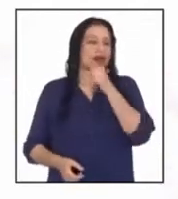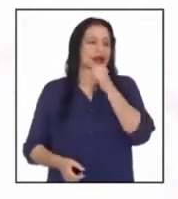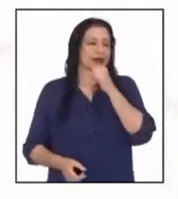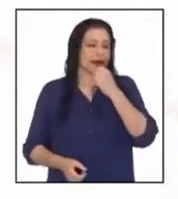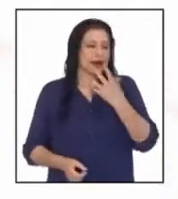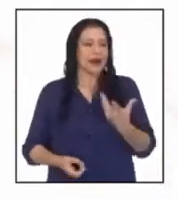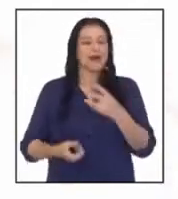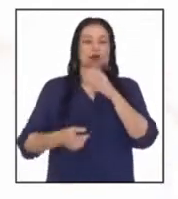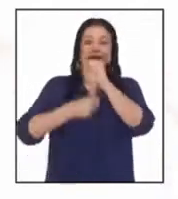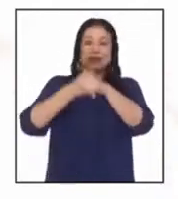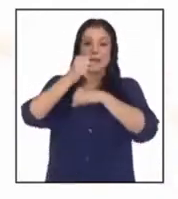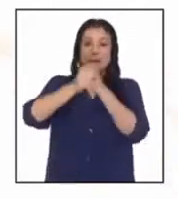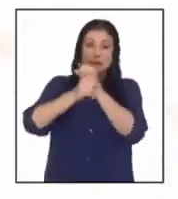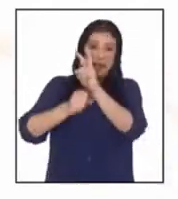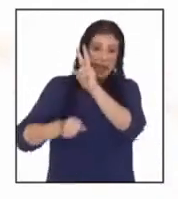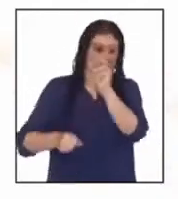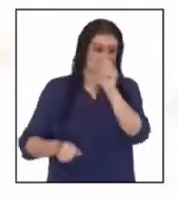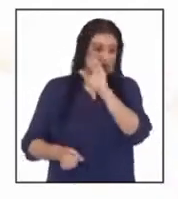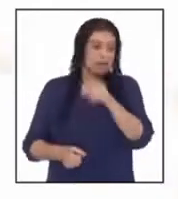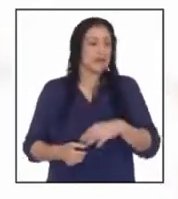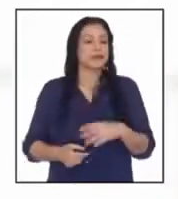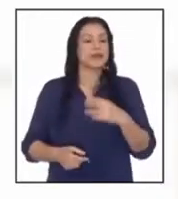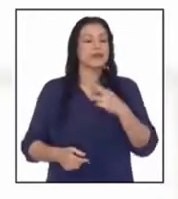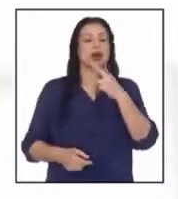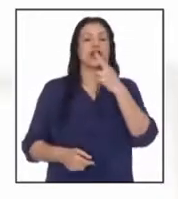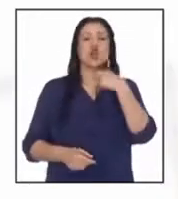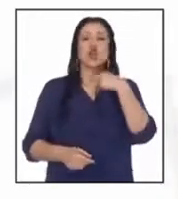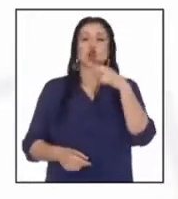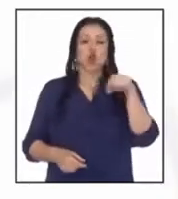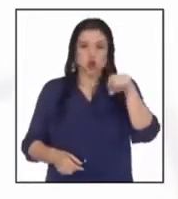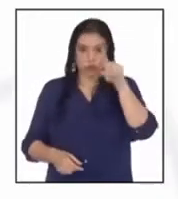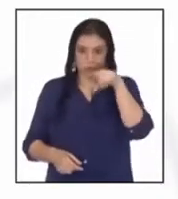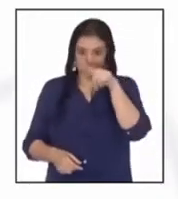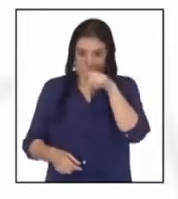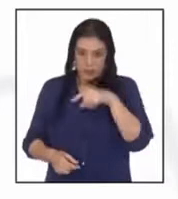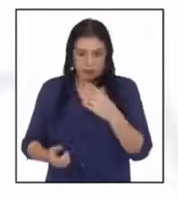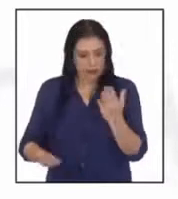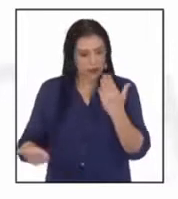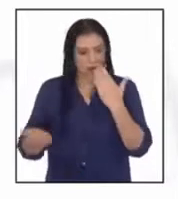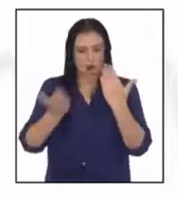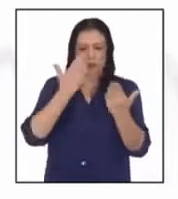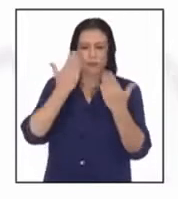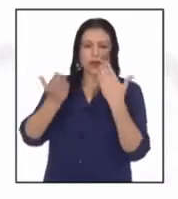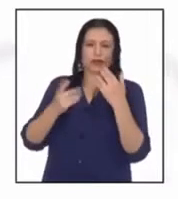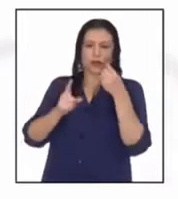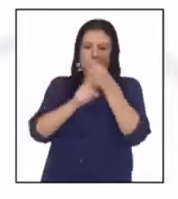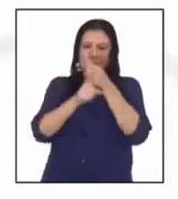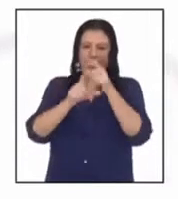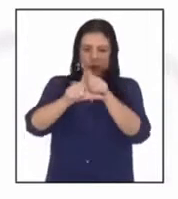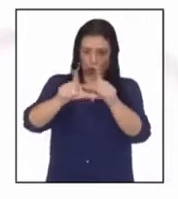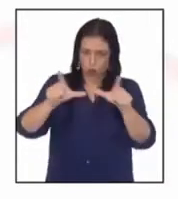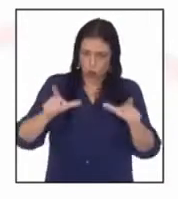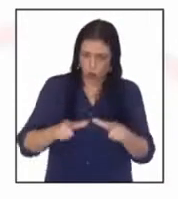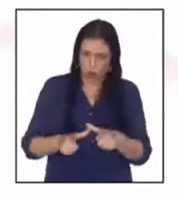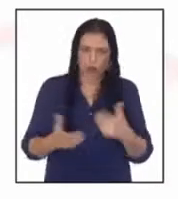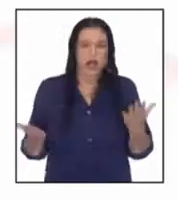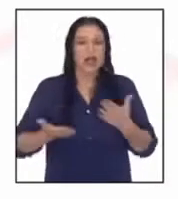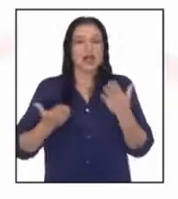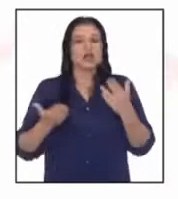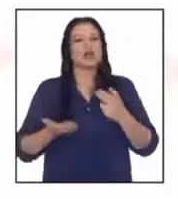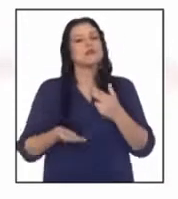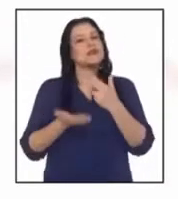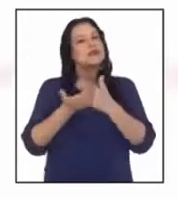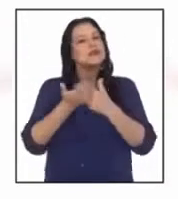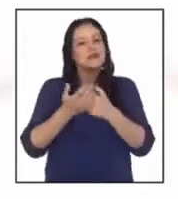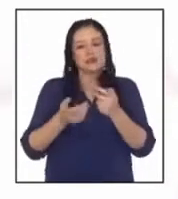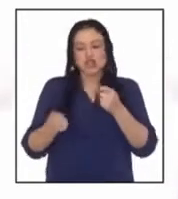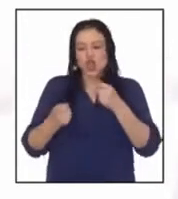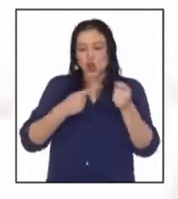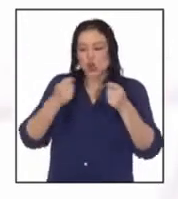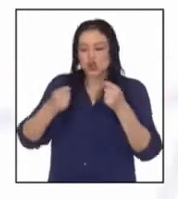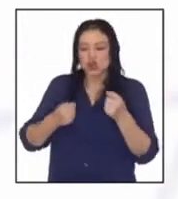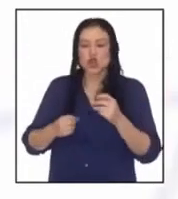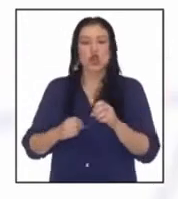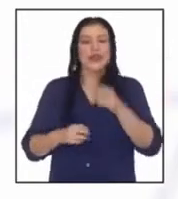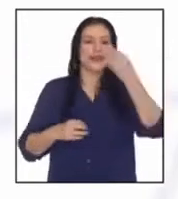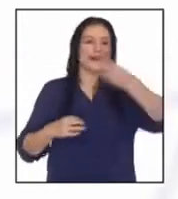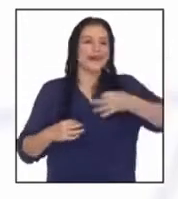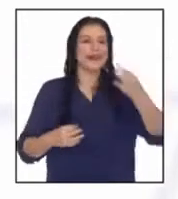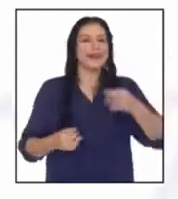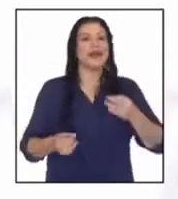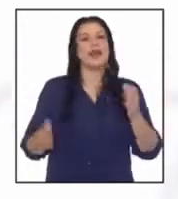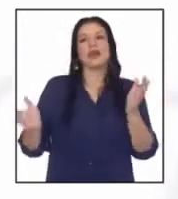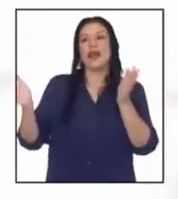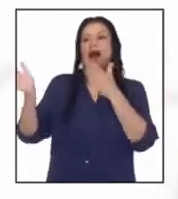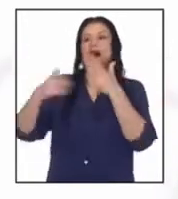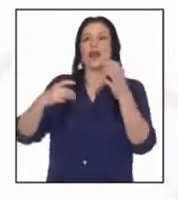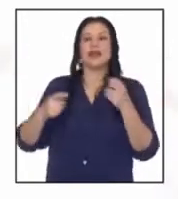2020, gráfico lineal de color rojo. Además, esta comparación se está dando en un mismo lugar, la estación de monitoreo de calidad de aire de San Juan